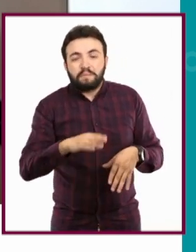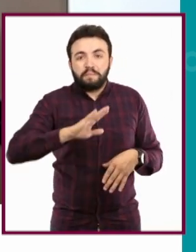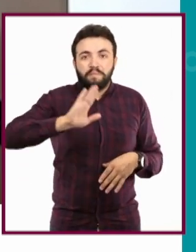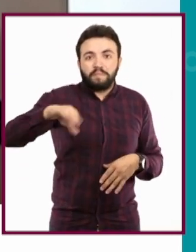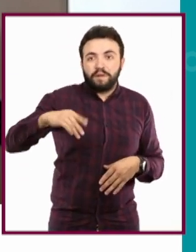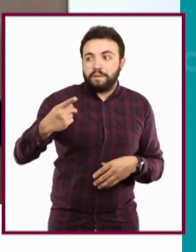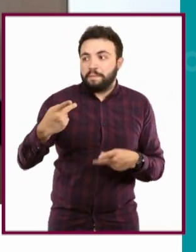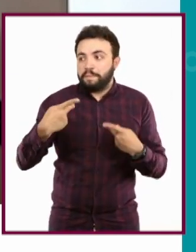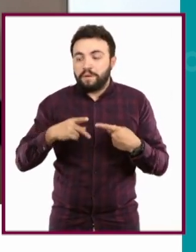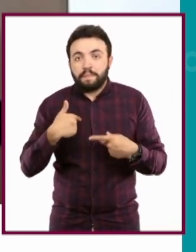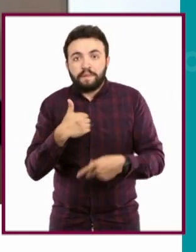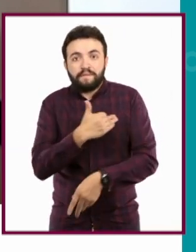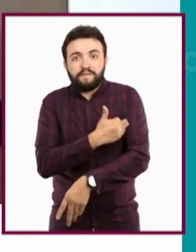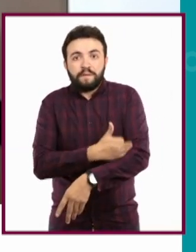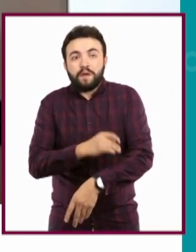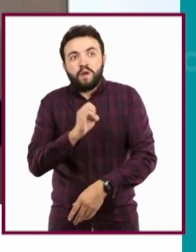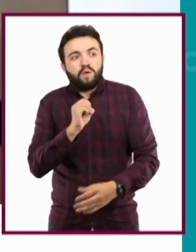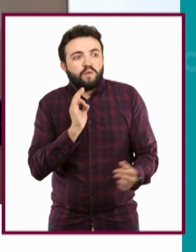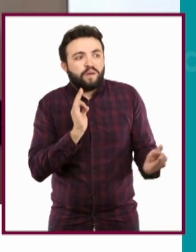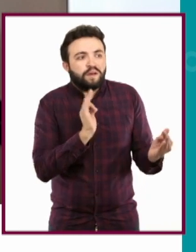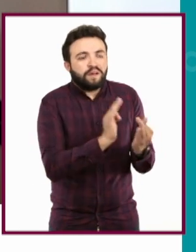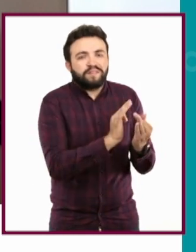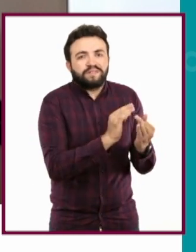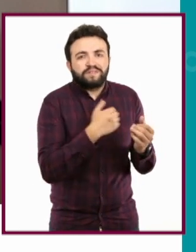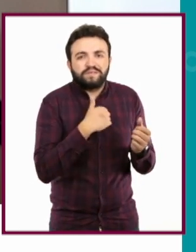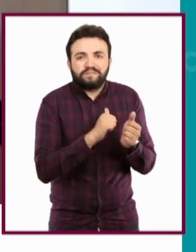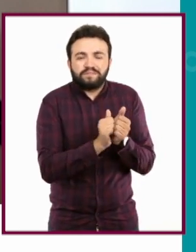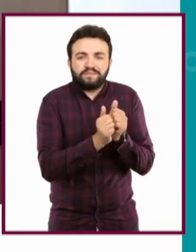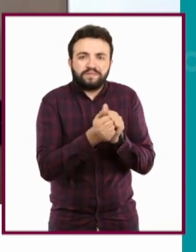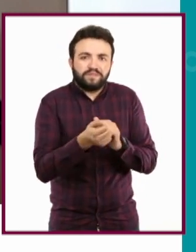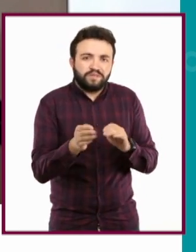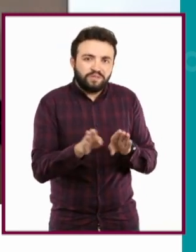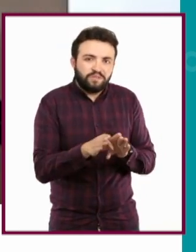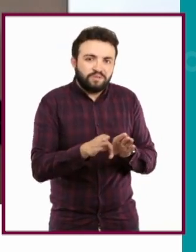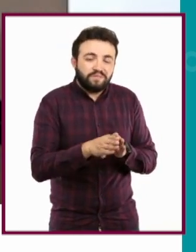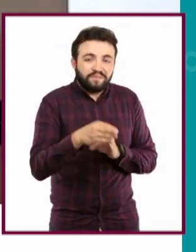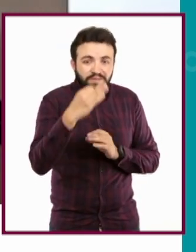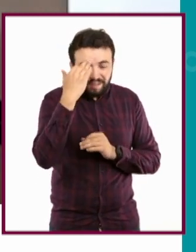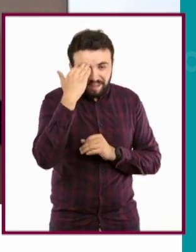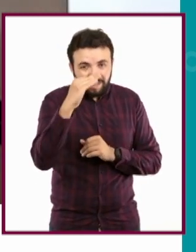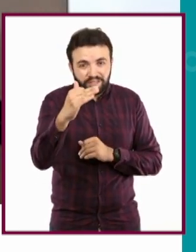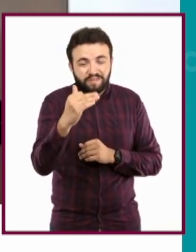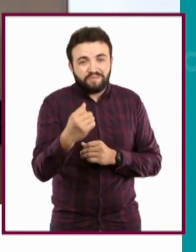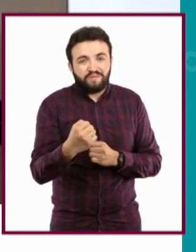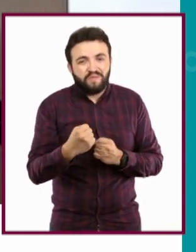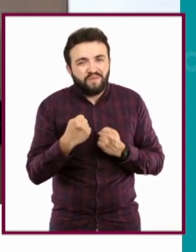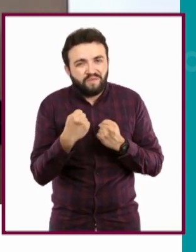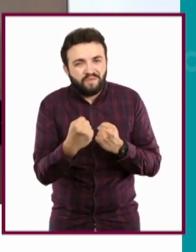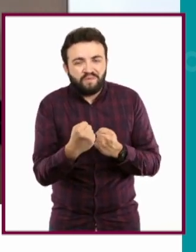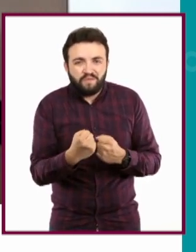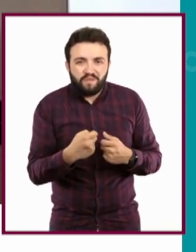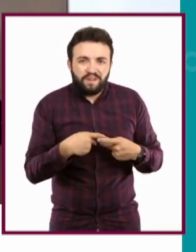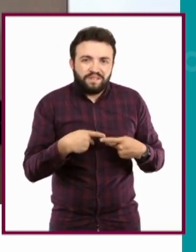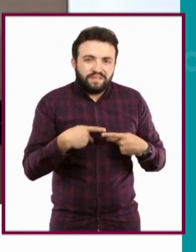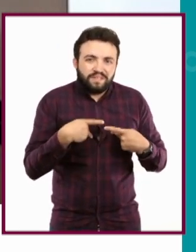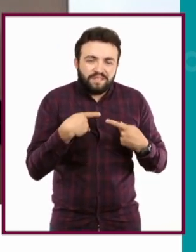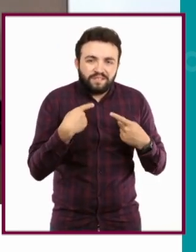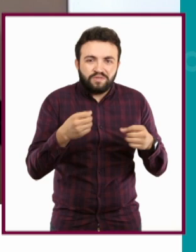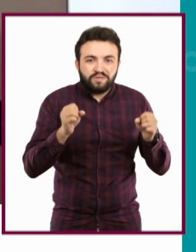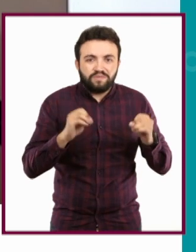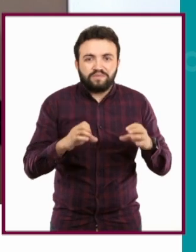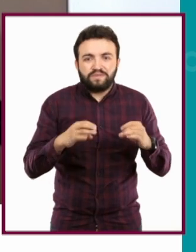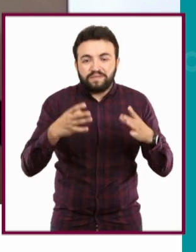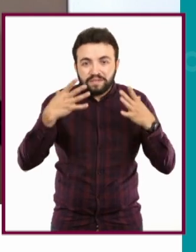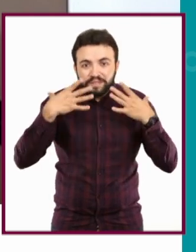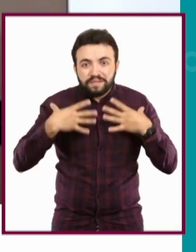querido, empezamos un proceso muy complejo que se llama proceso de duelo y hay que ir